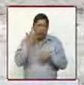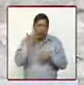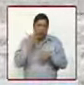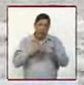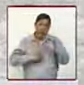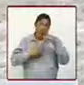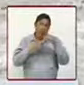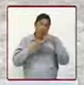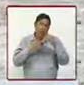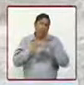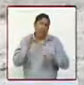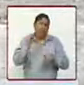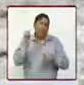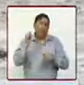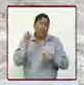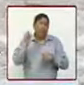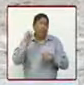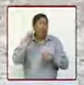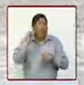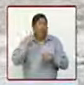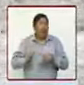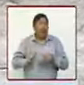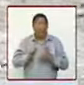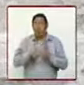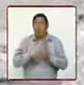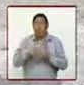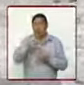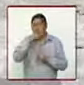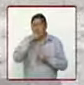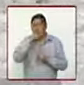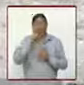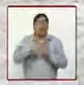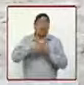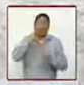al tope del color amarillo, luego viene el naranja y el rojo.